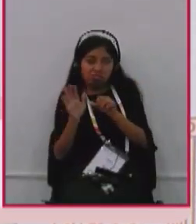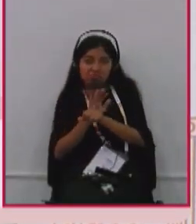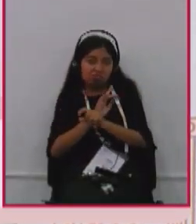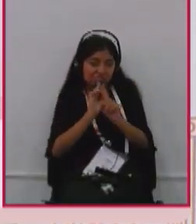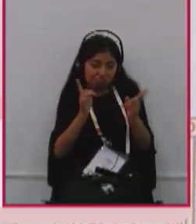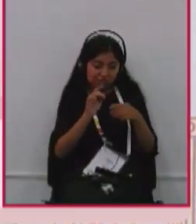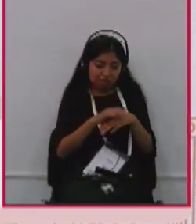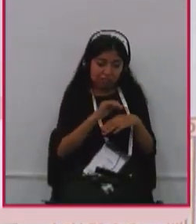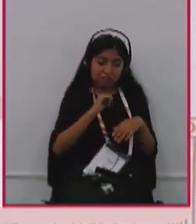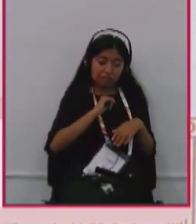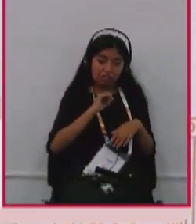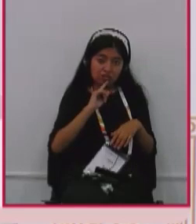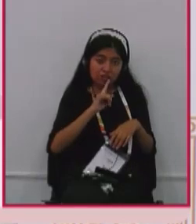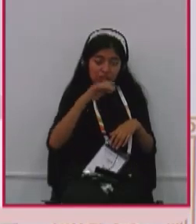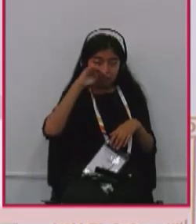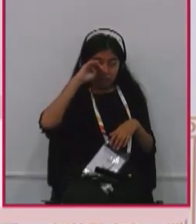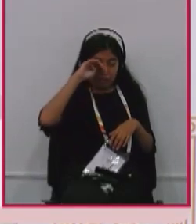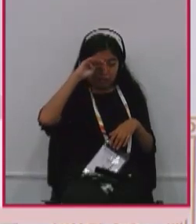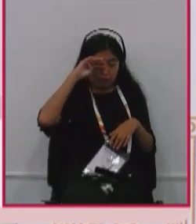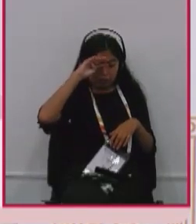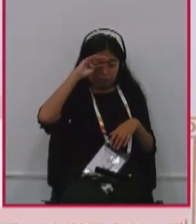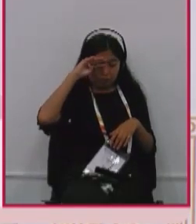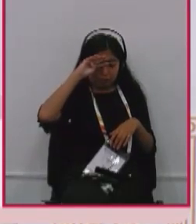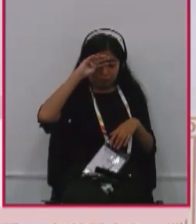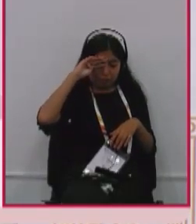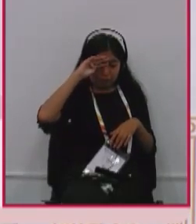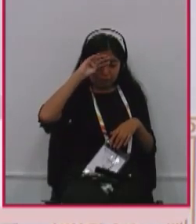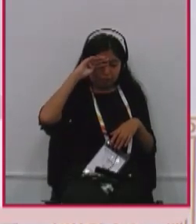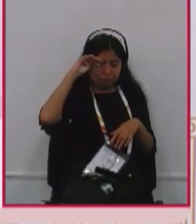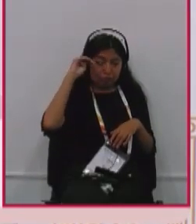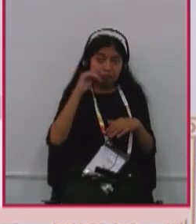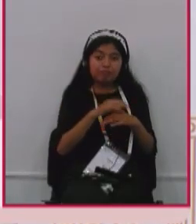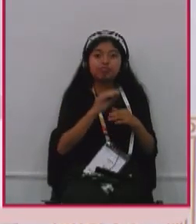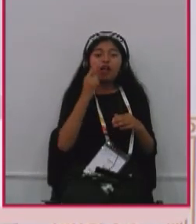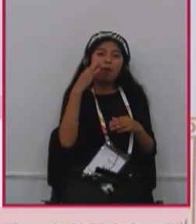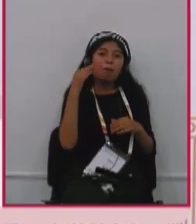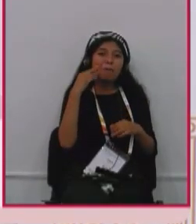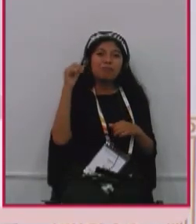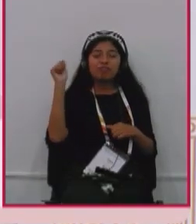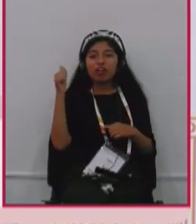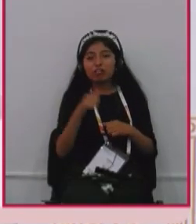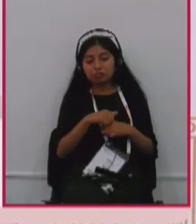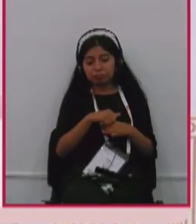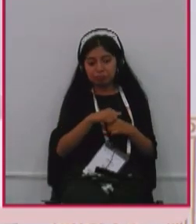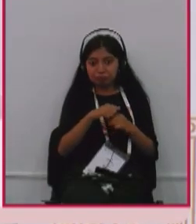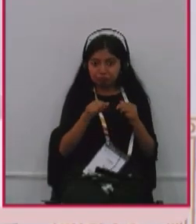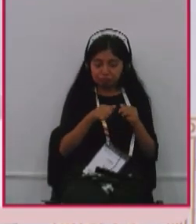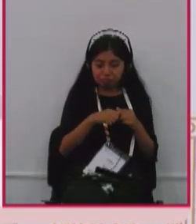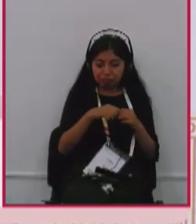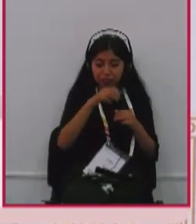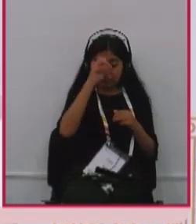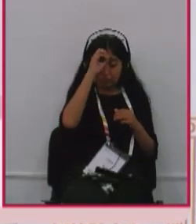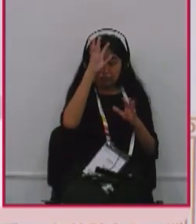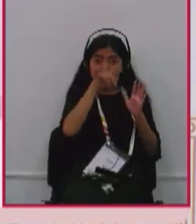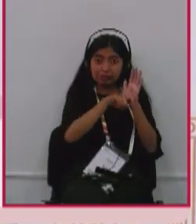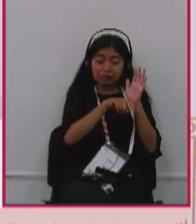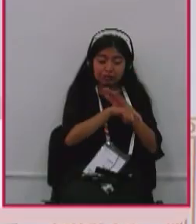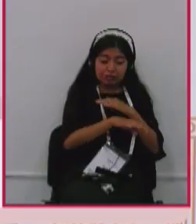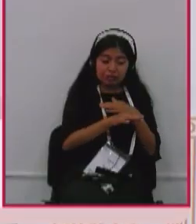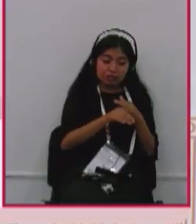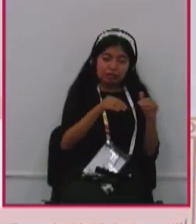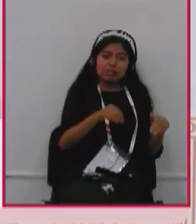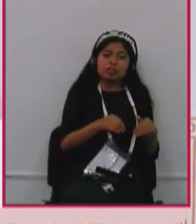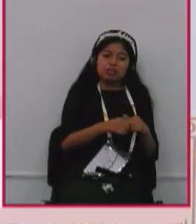Le voy a contar rápidamente algo que pasó en la quinoa 8, por ejemplo. En la quinoa 8 teníamos algunos pozos que no salía